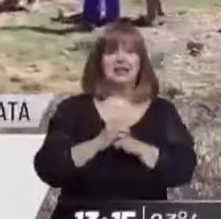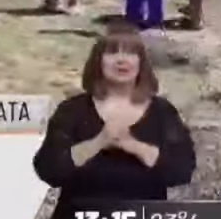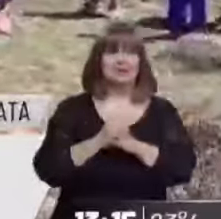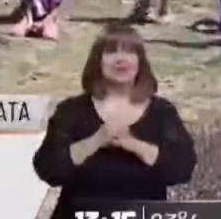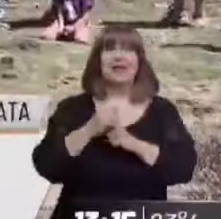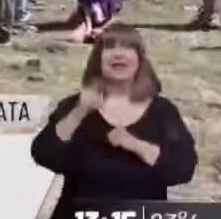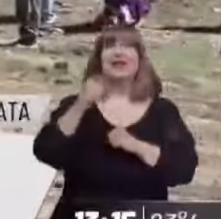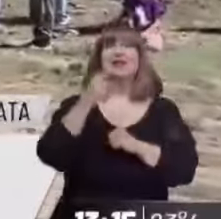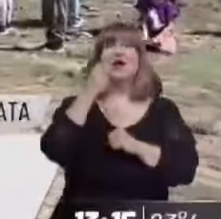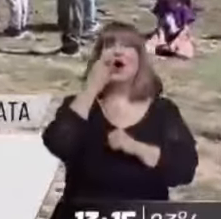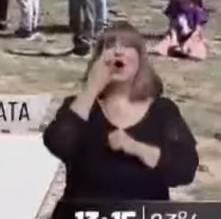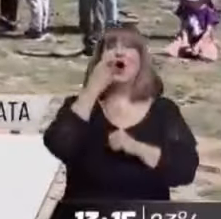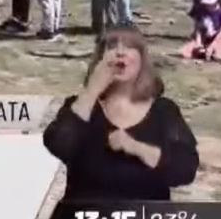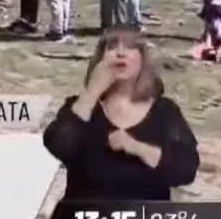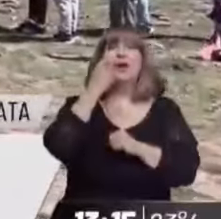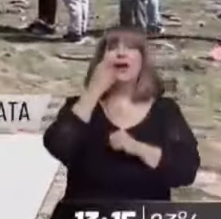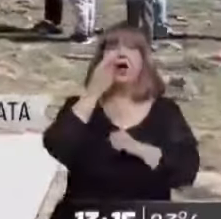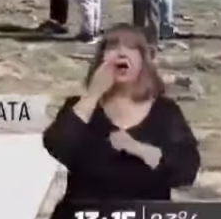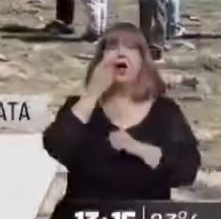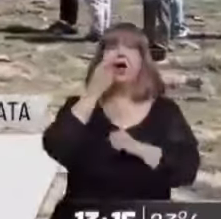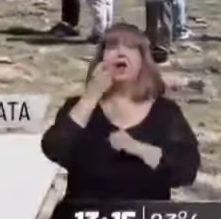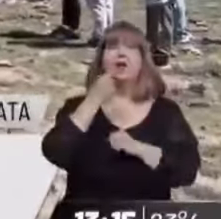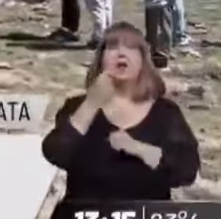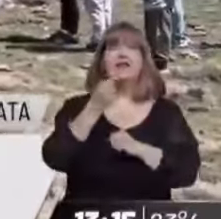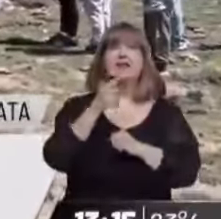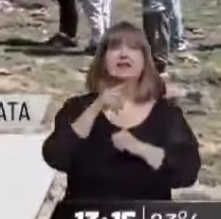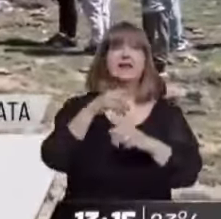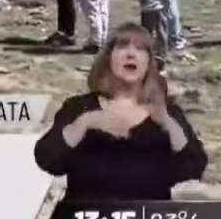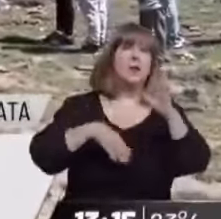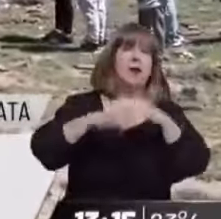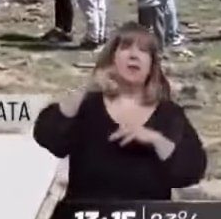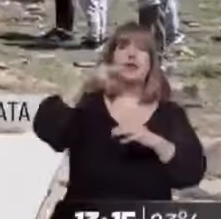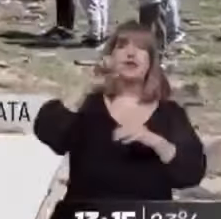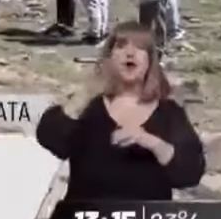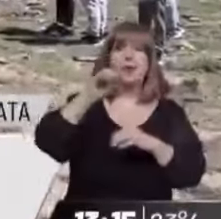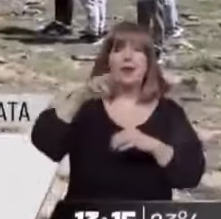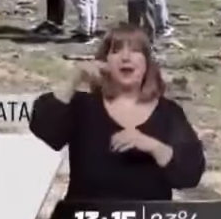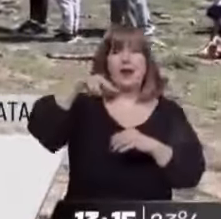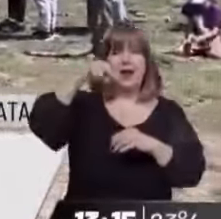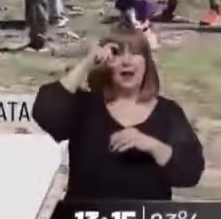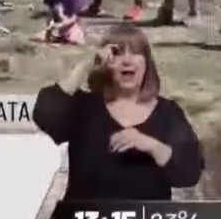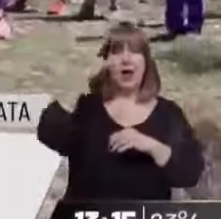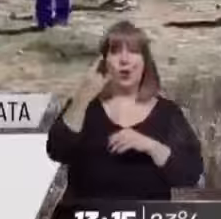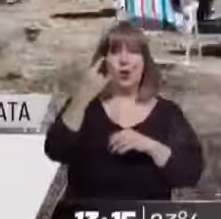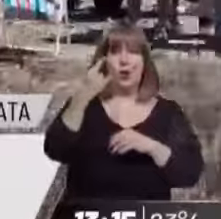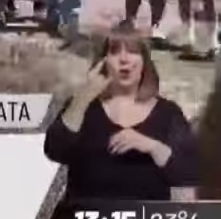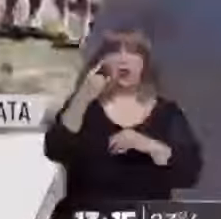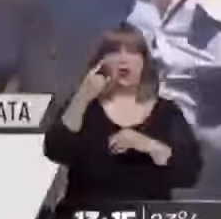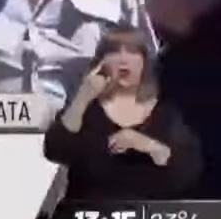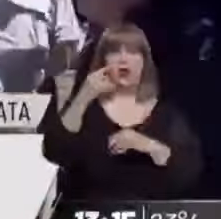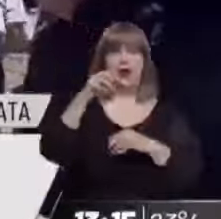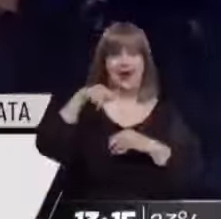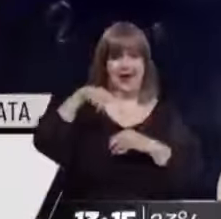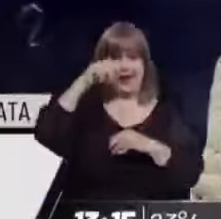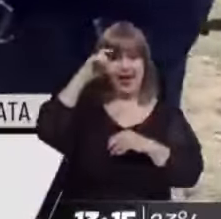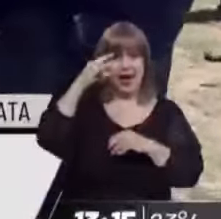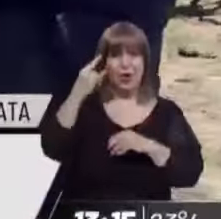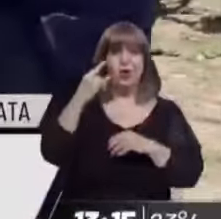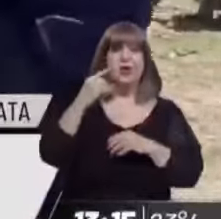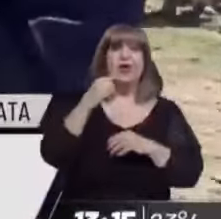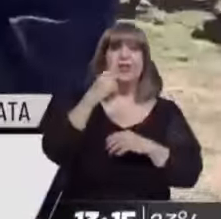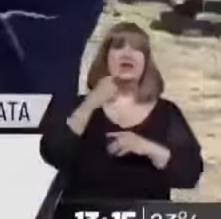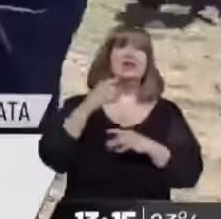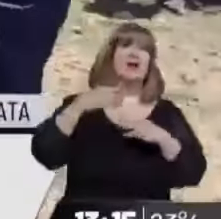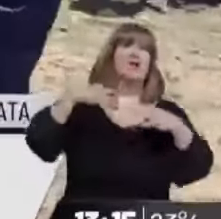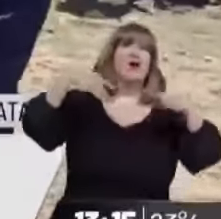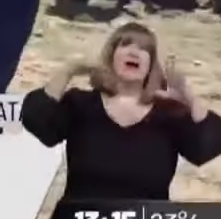levanta! ¡Vuela alto, Neuquén! ¡Gran Cóndor! ¿Escuchan lo que le dicen? Sí. Bueno, sí. ¿Qué significa para vos esto?